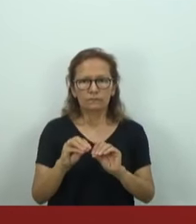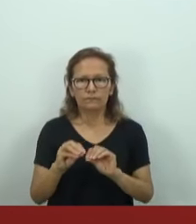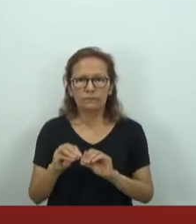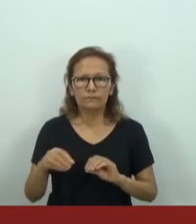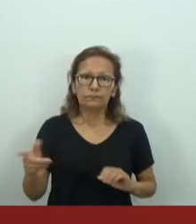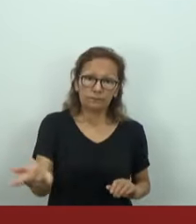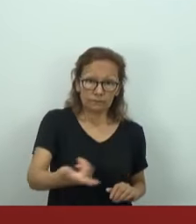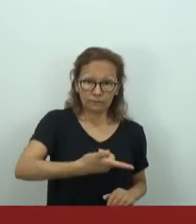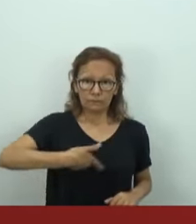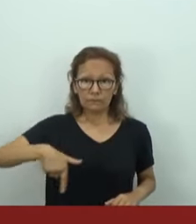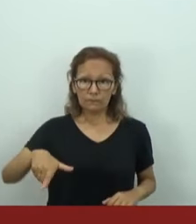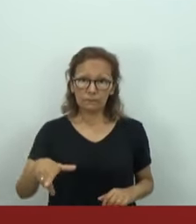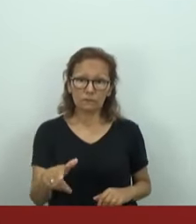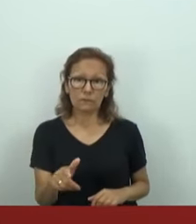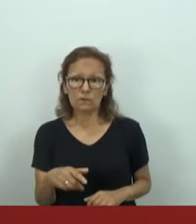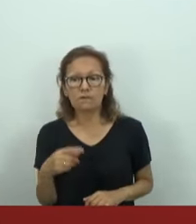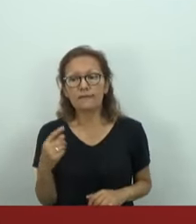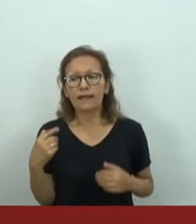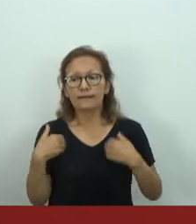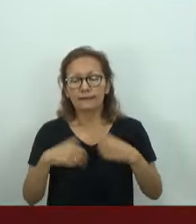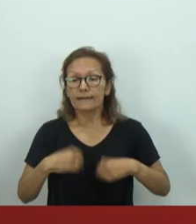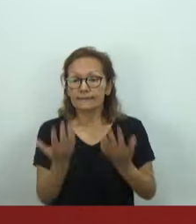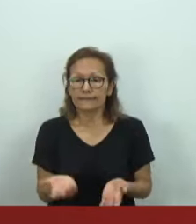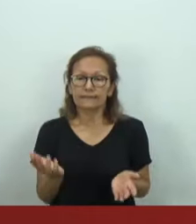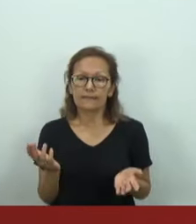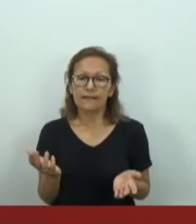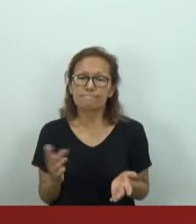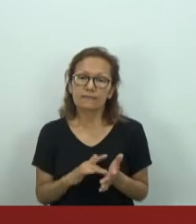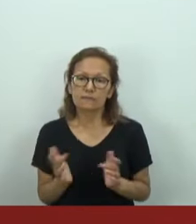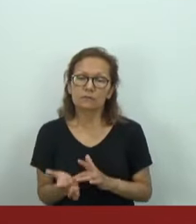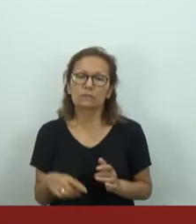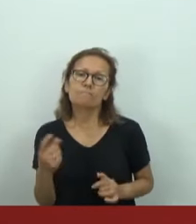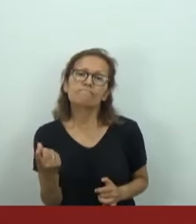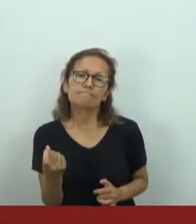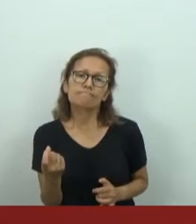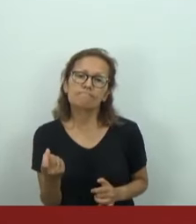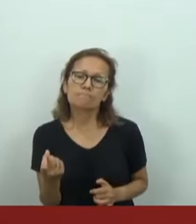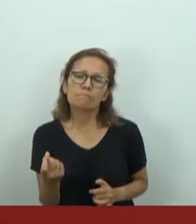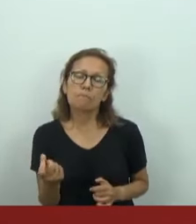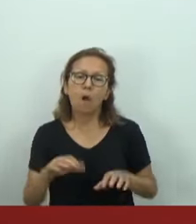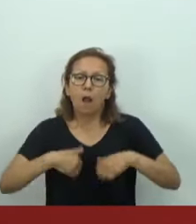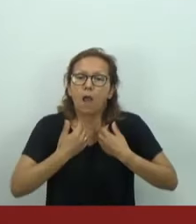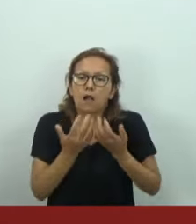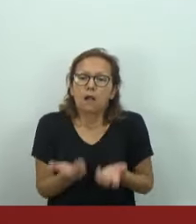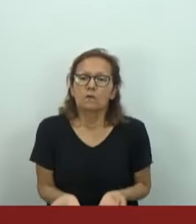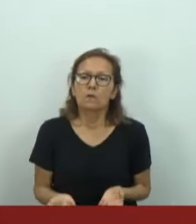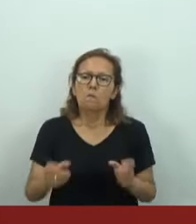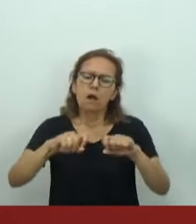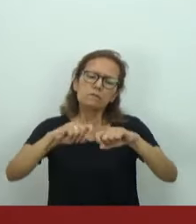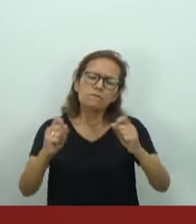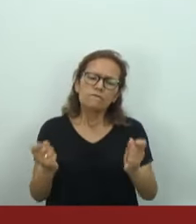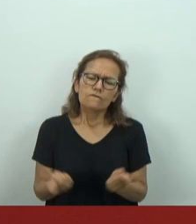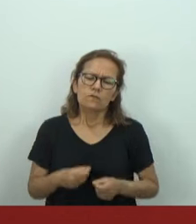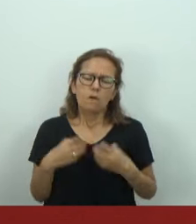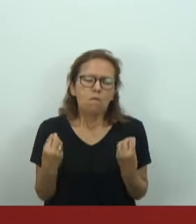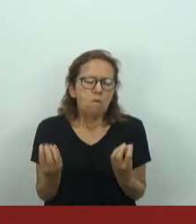Nosotros necesitamos tanto la gracia, la multiforme gracia, como dice la Biblia, la multiforme